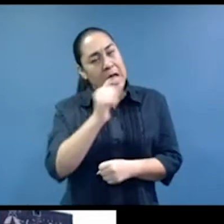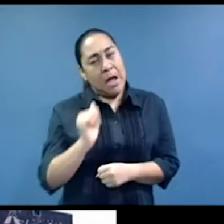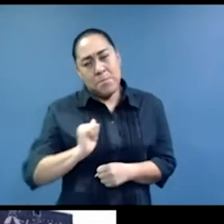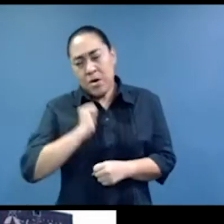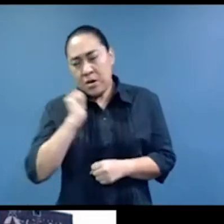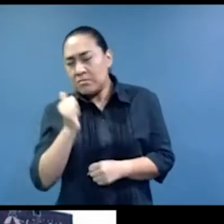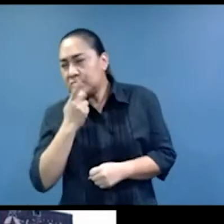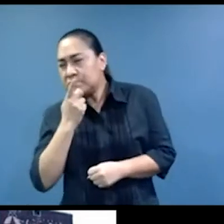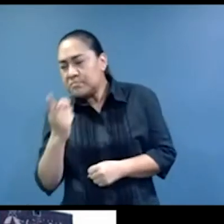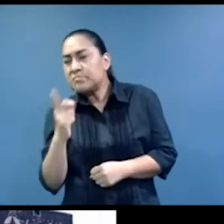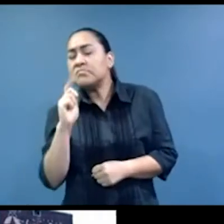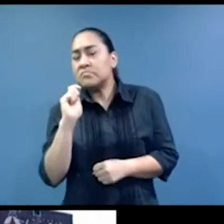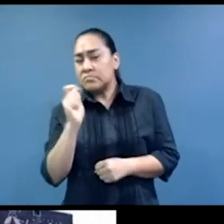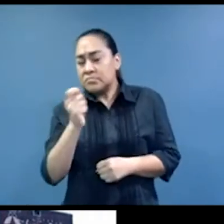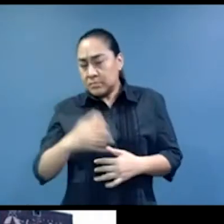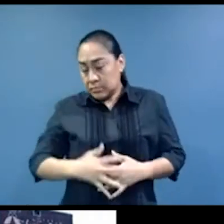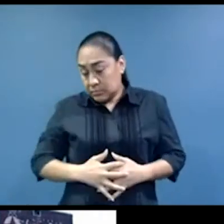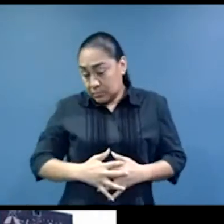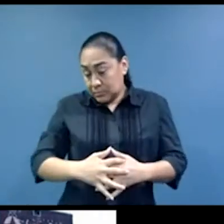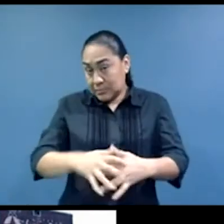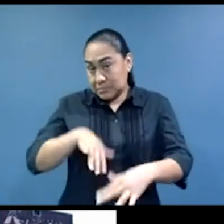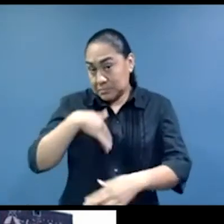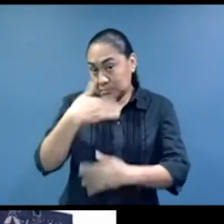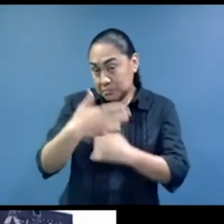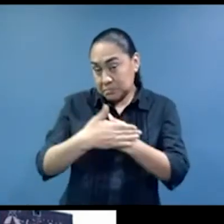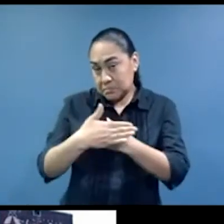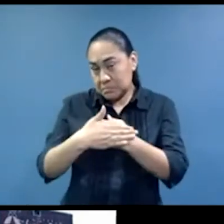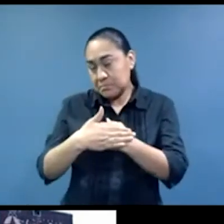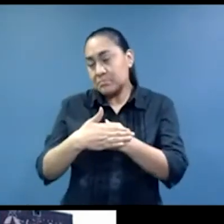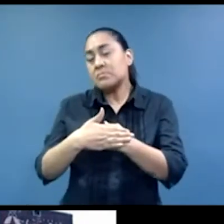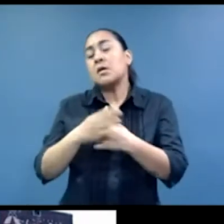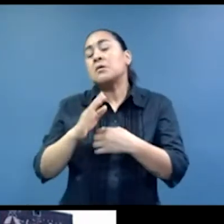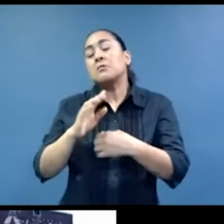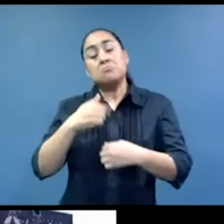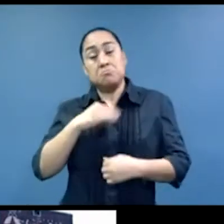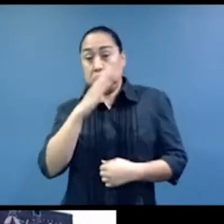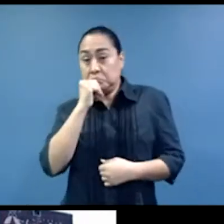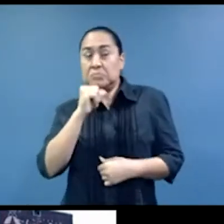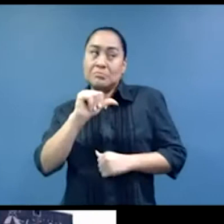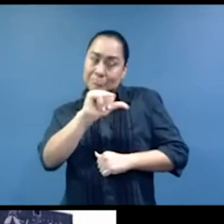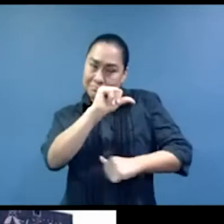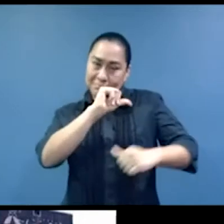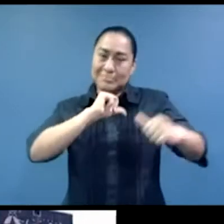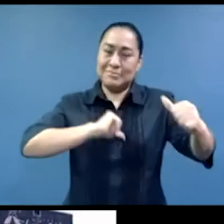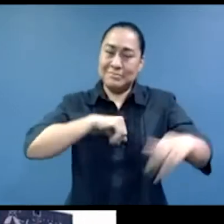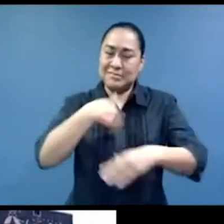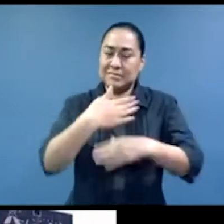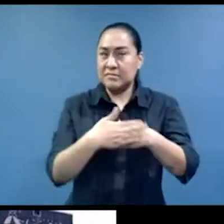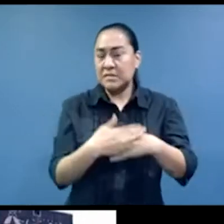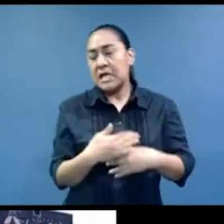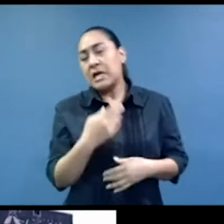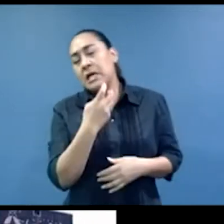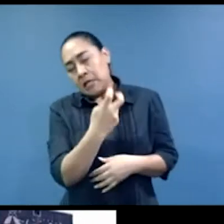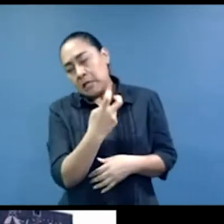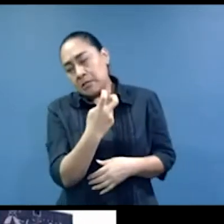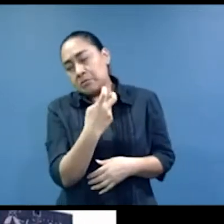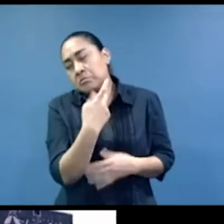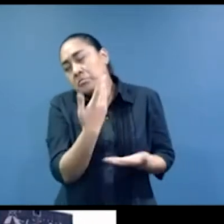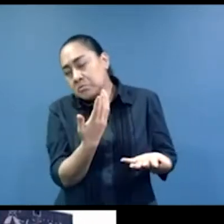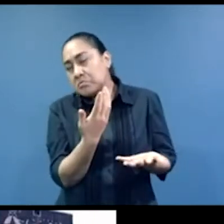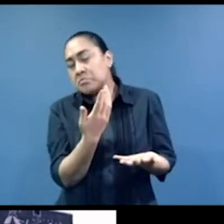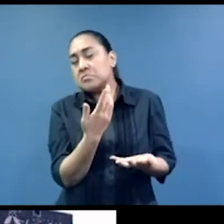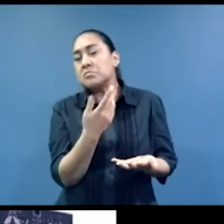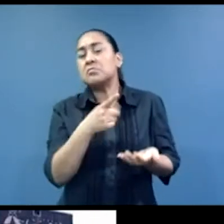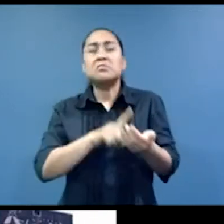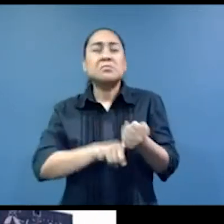gestación subrogada o gestación sustituta, porque es una práctica